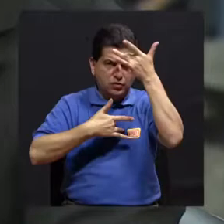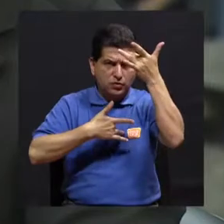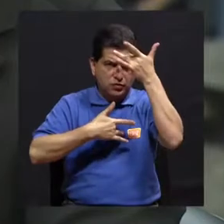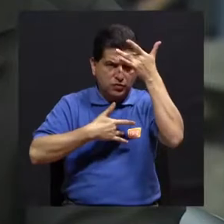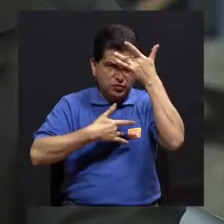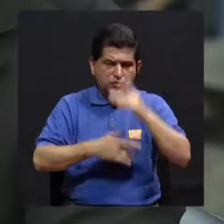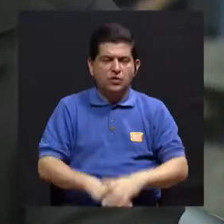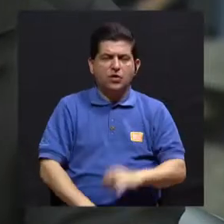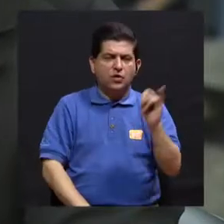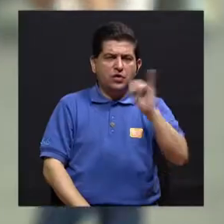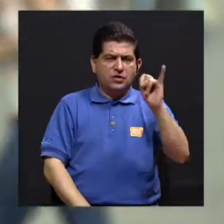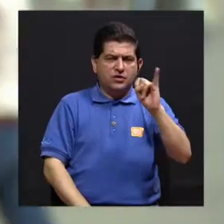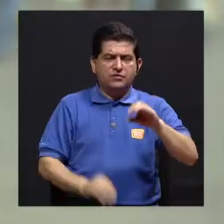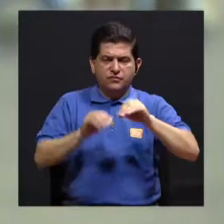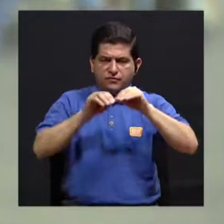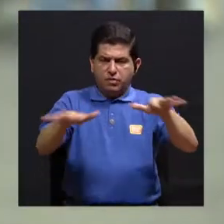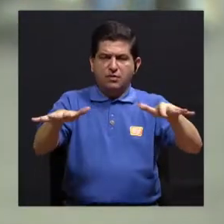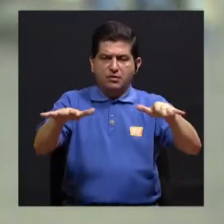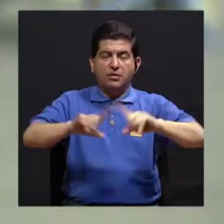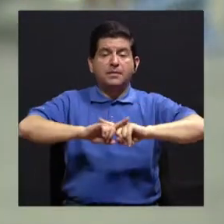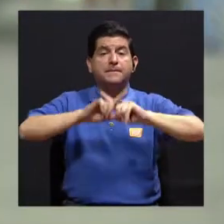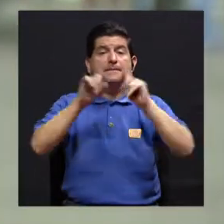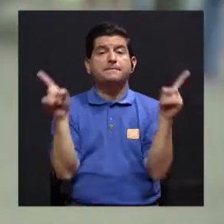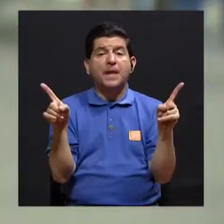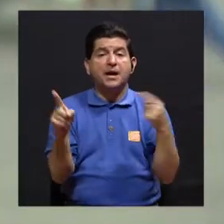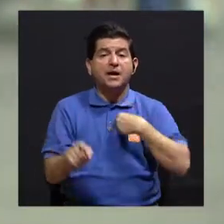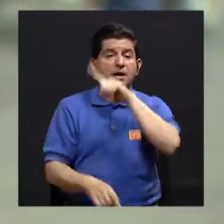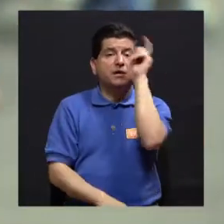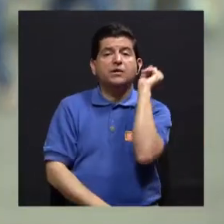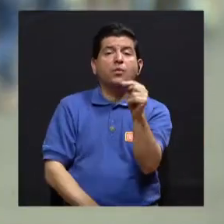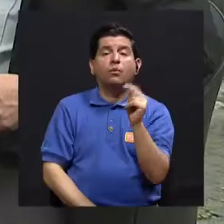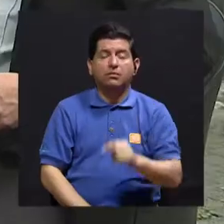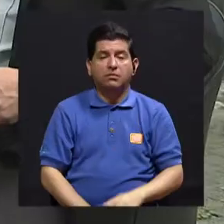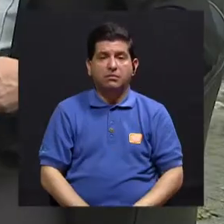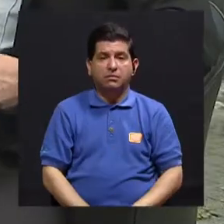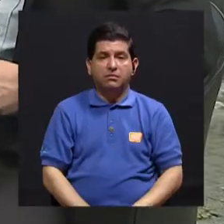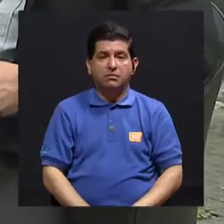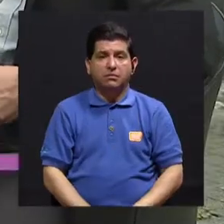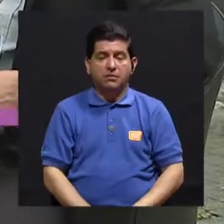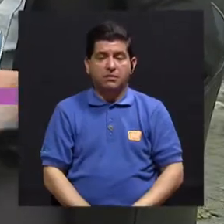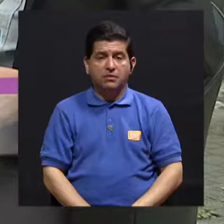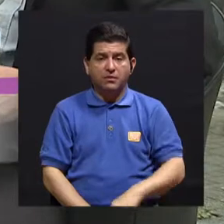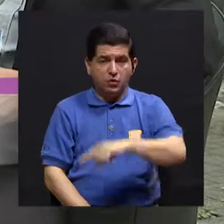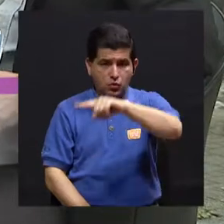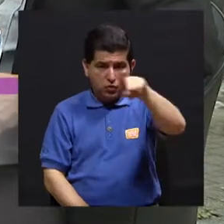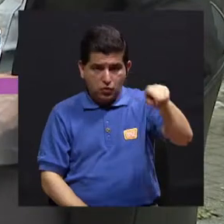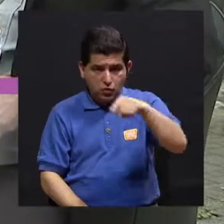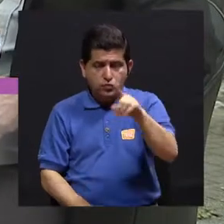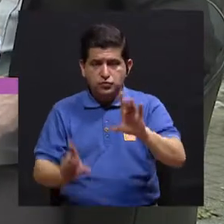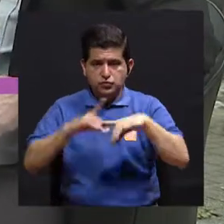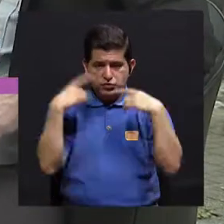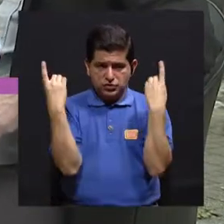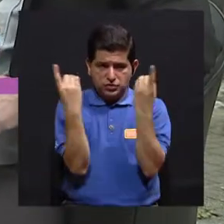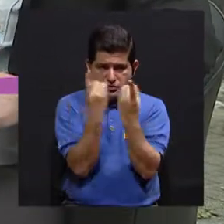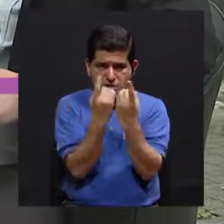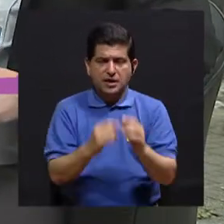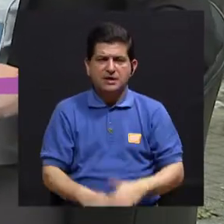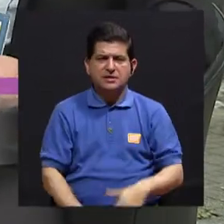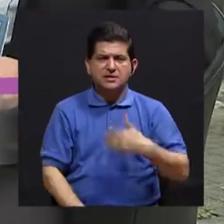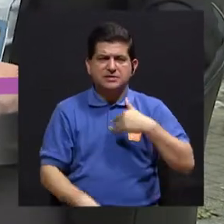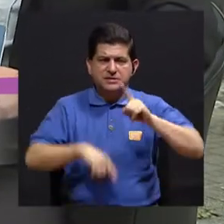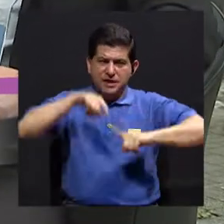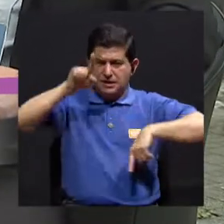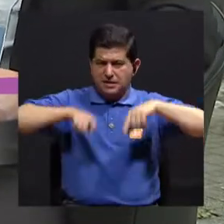enfermedades infectocontagiosas. Pero quería preguntarle si ustedes a nivel de departamento manejan